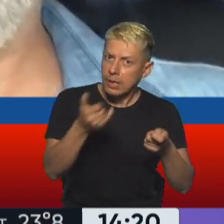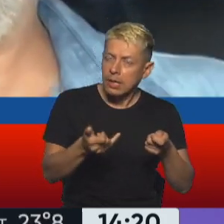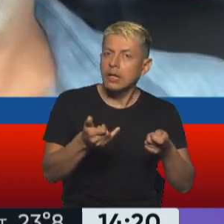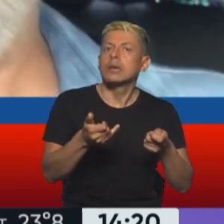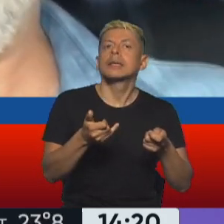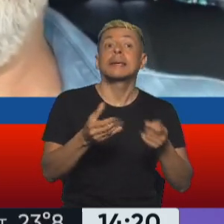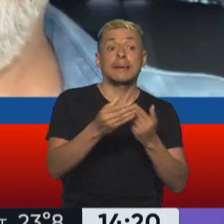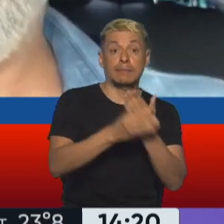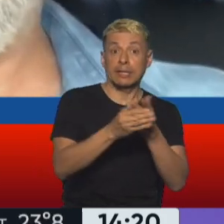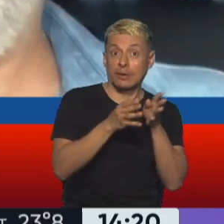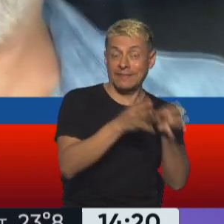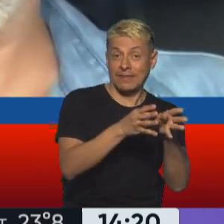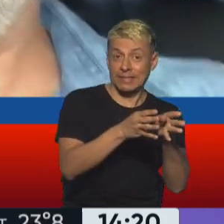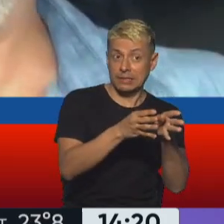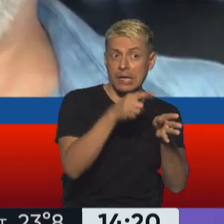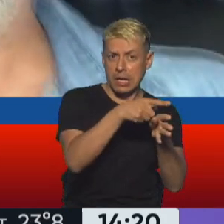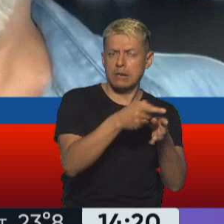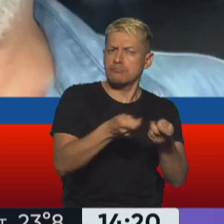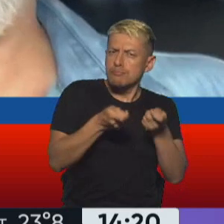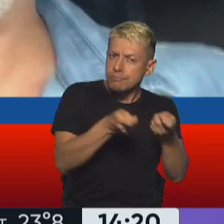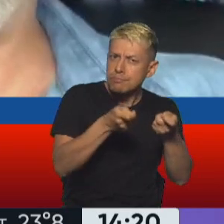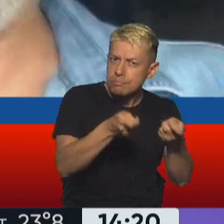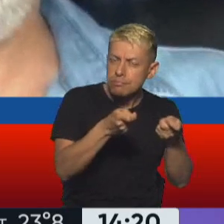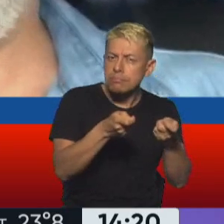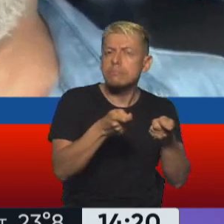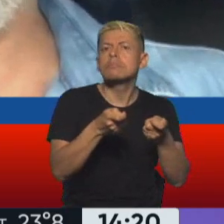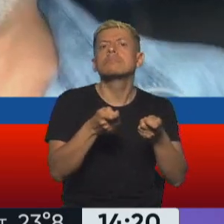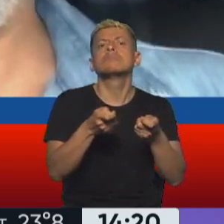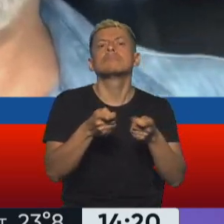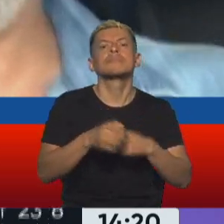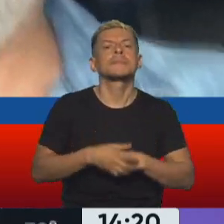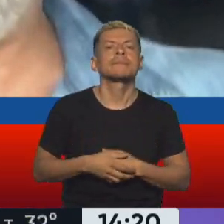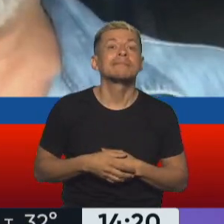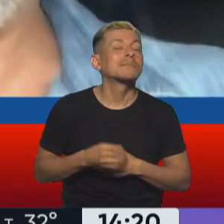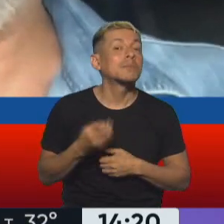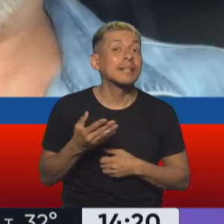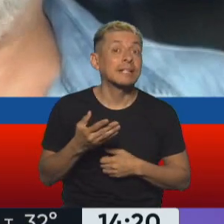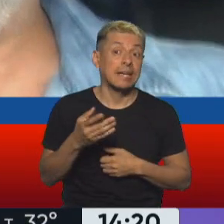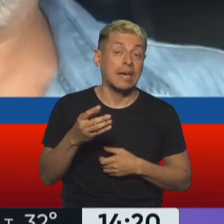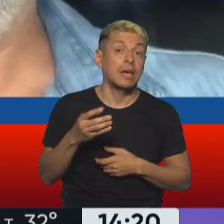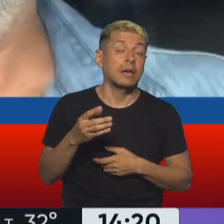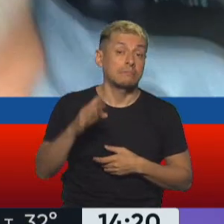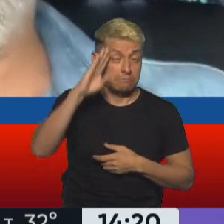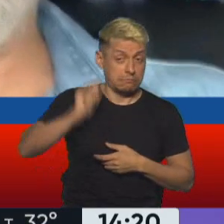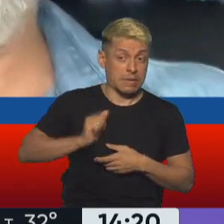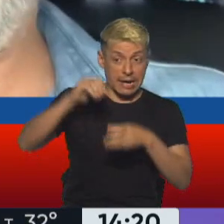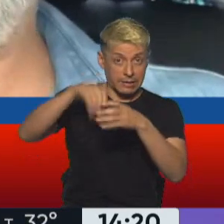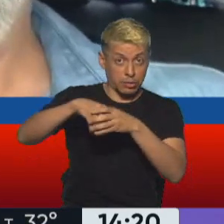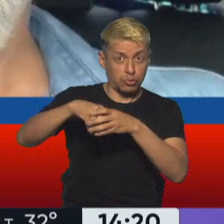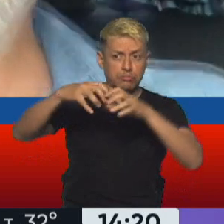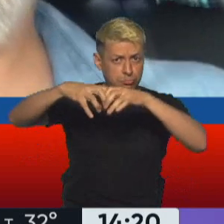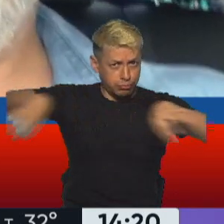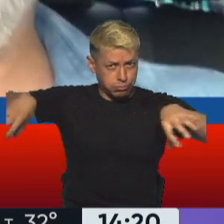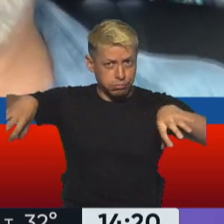de la Defensa, Braga Neto, do que propiamente en acciones reales, mismo porque hay divisiones internas importantes en la Fuerza